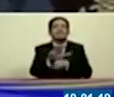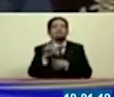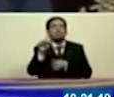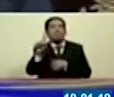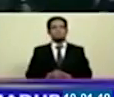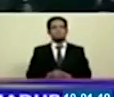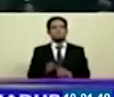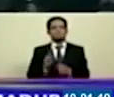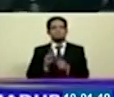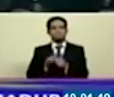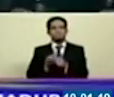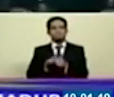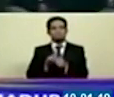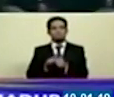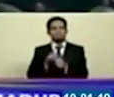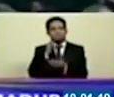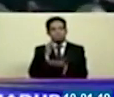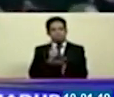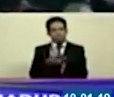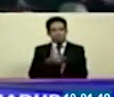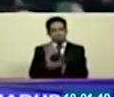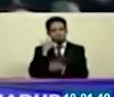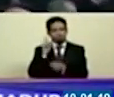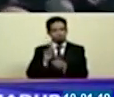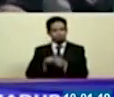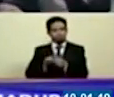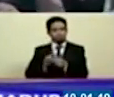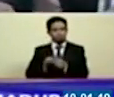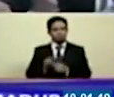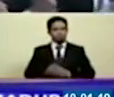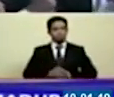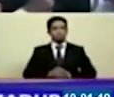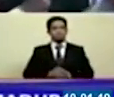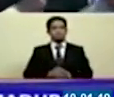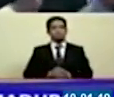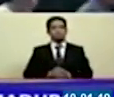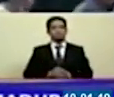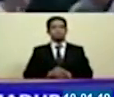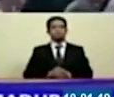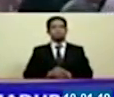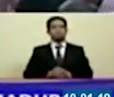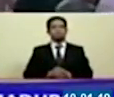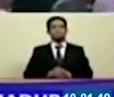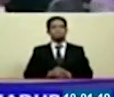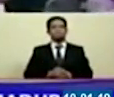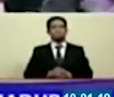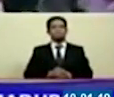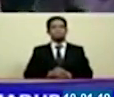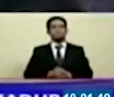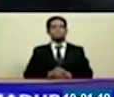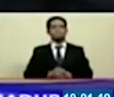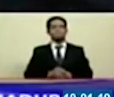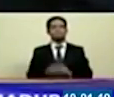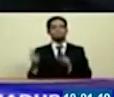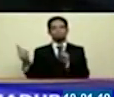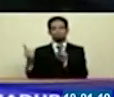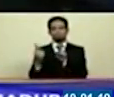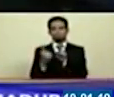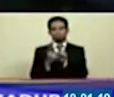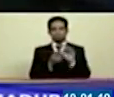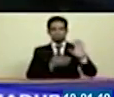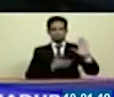entero que en Venezuela no existe definitivamente autonomía en los poderes públicos y que hay una superposición del poder